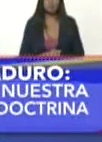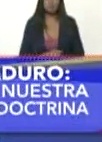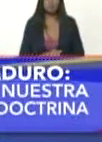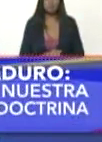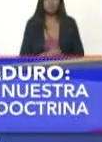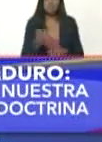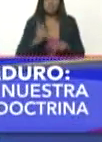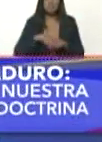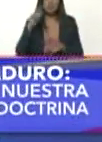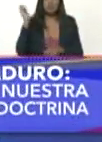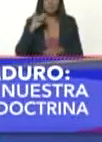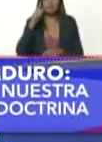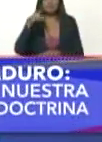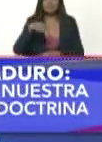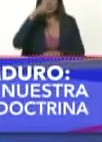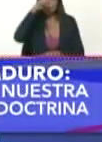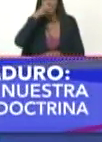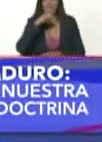durante los meses del año,